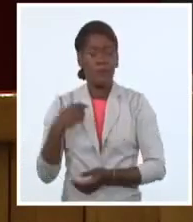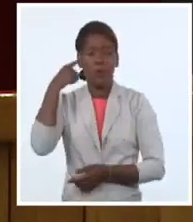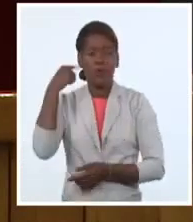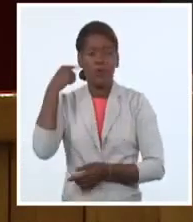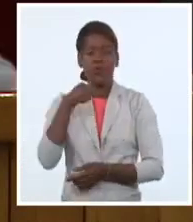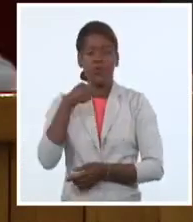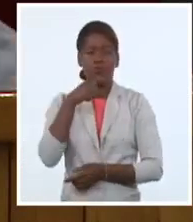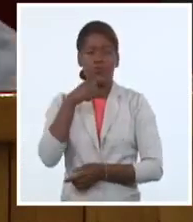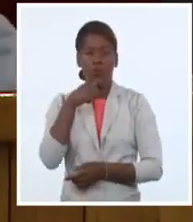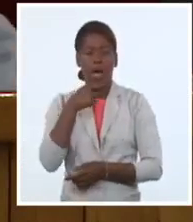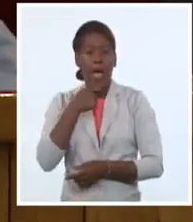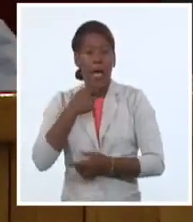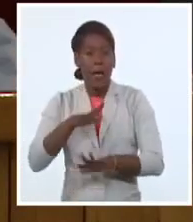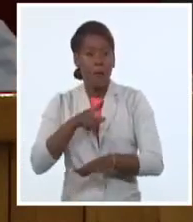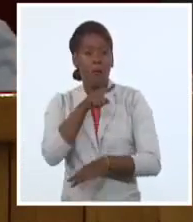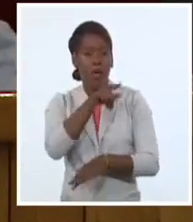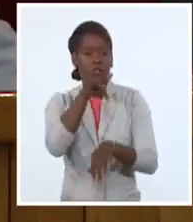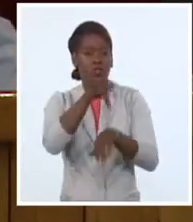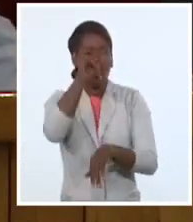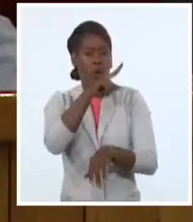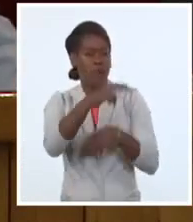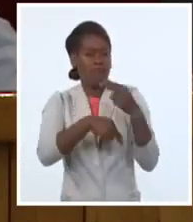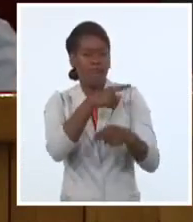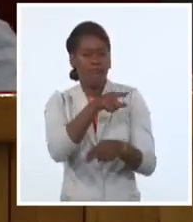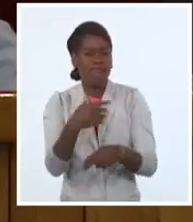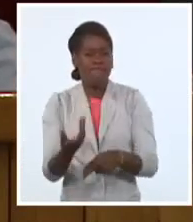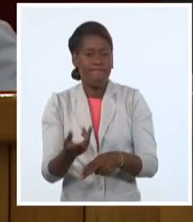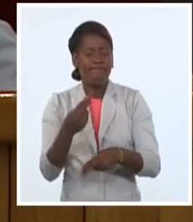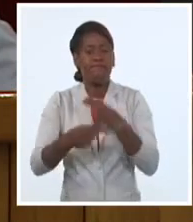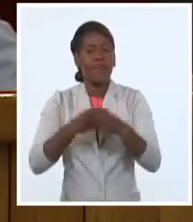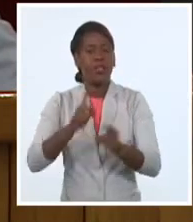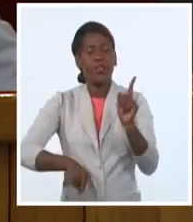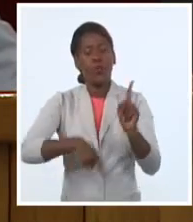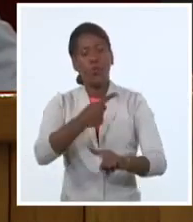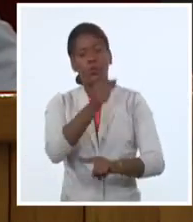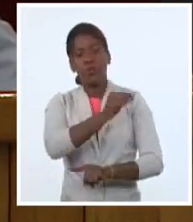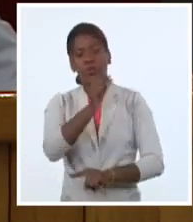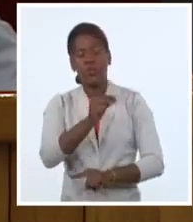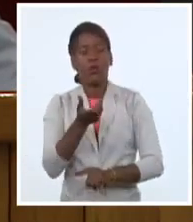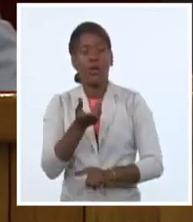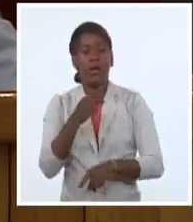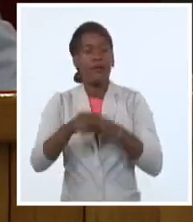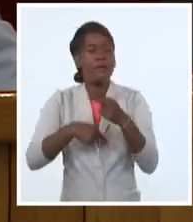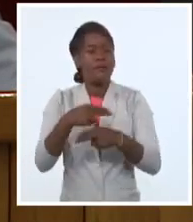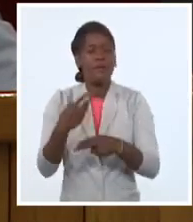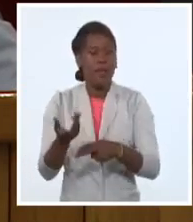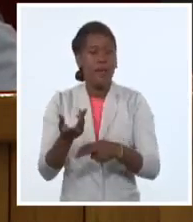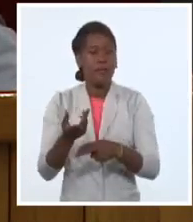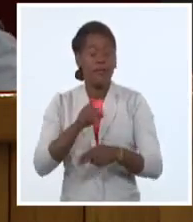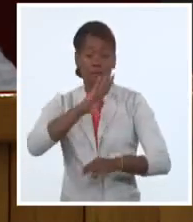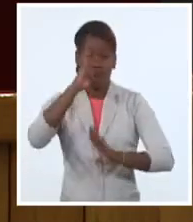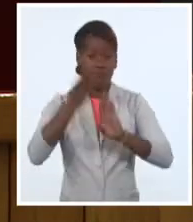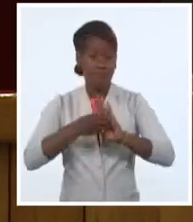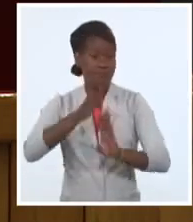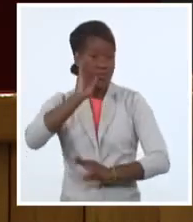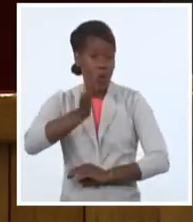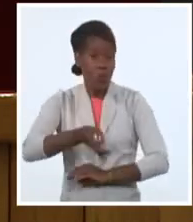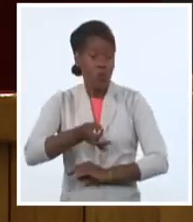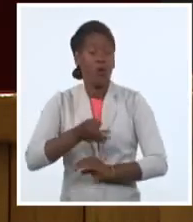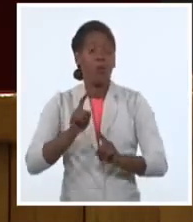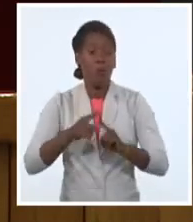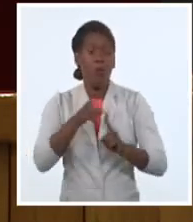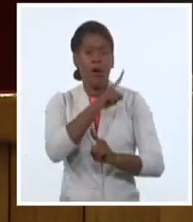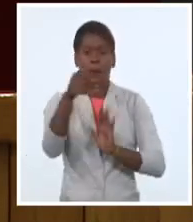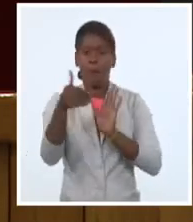gobierno norteamericano a una embajada acreditada en su territorio que públicamente se dedicara a promover la desobediencia